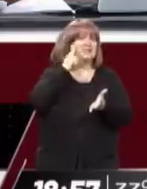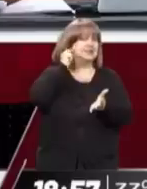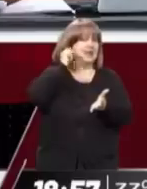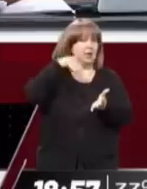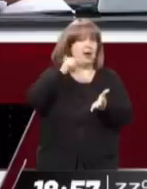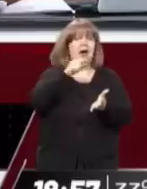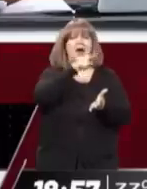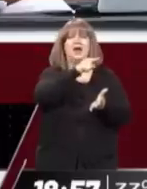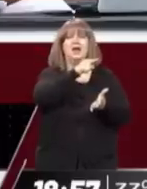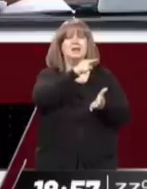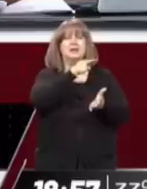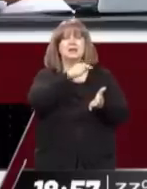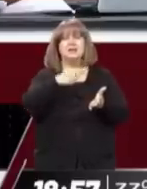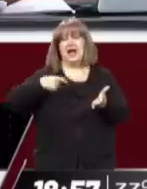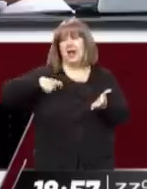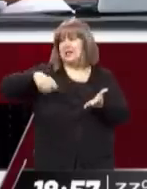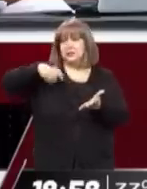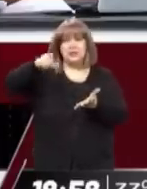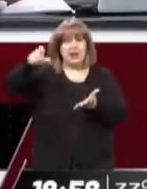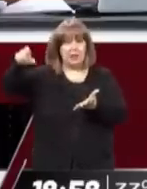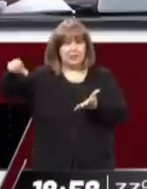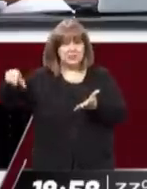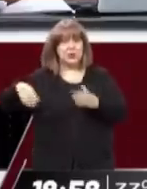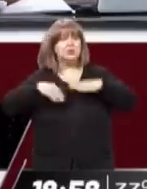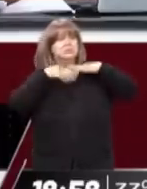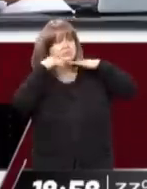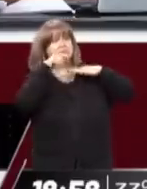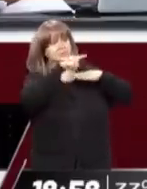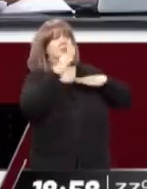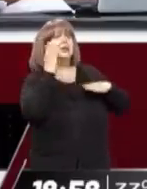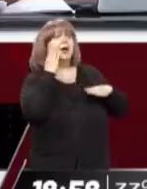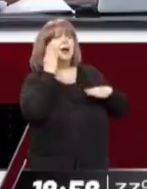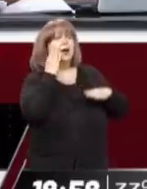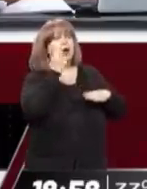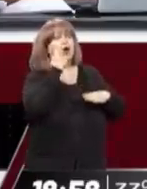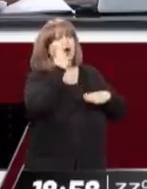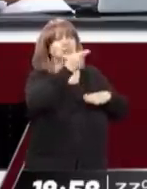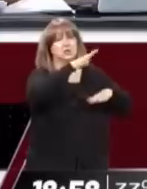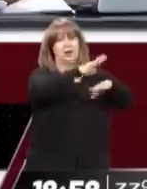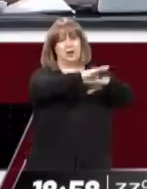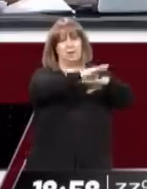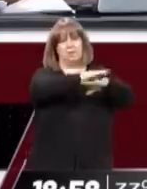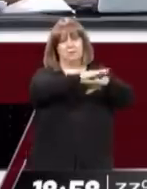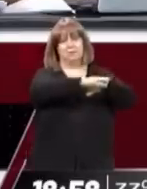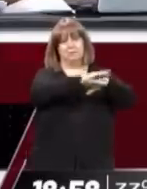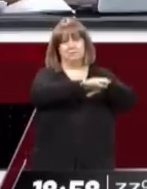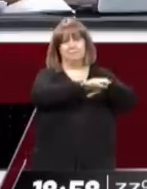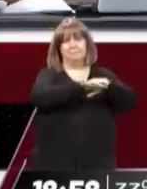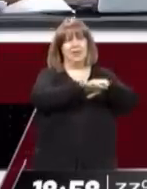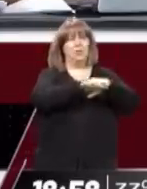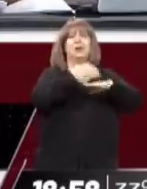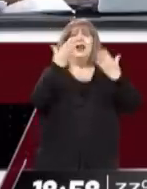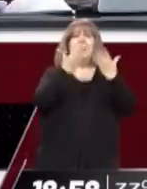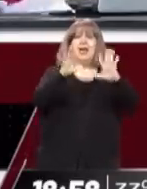Ya tienen una condena social absoluta. Claro, o sea, porque vos encima, claro, te pones a pensar en eso y decís, ¿con qué van a